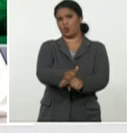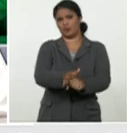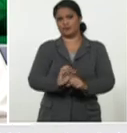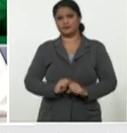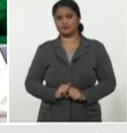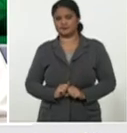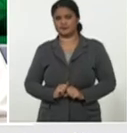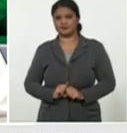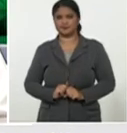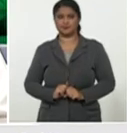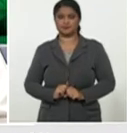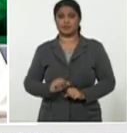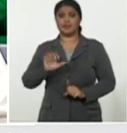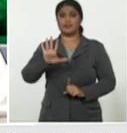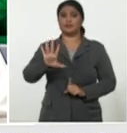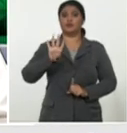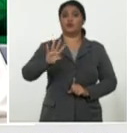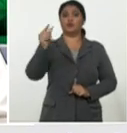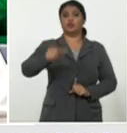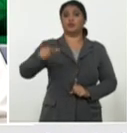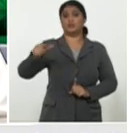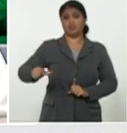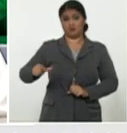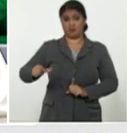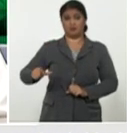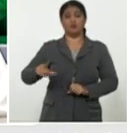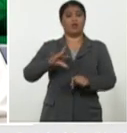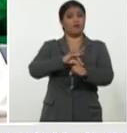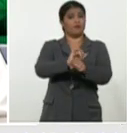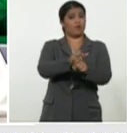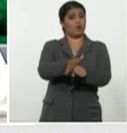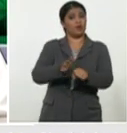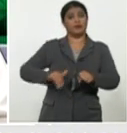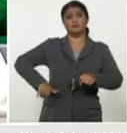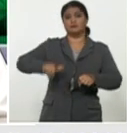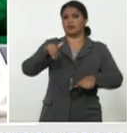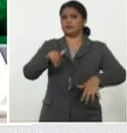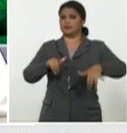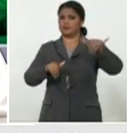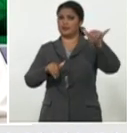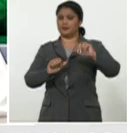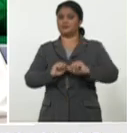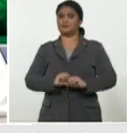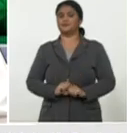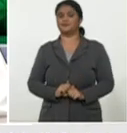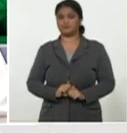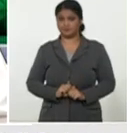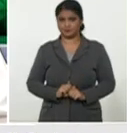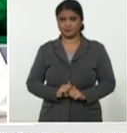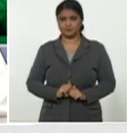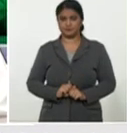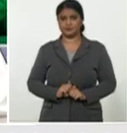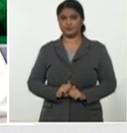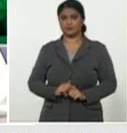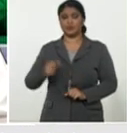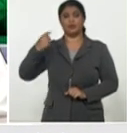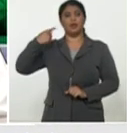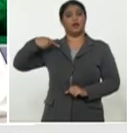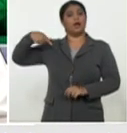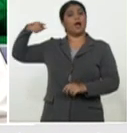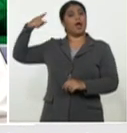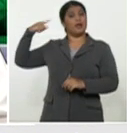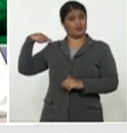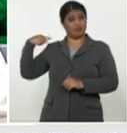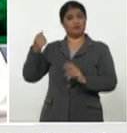54 retornaron a sus países después de ser diagnosticados, 2 se evacuaron igualmente y ayer se dieron